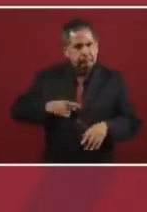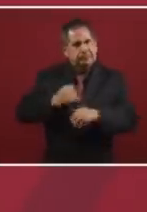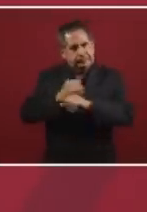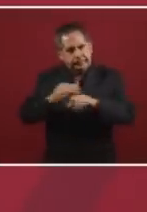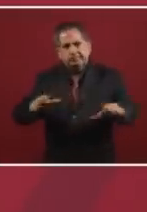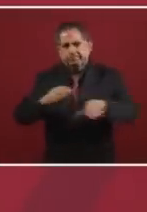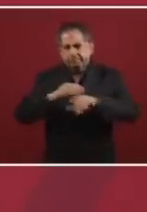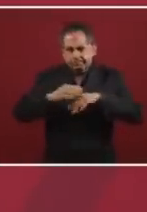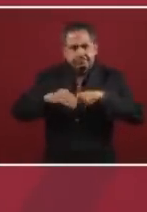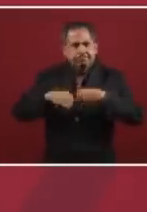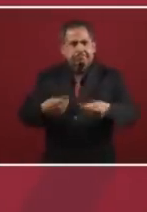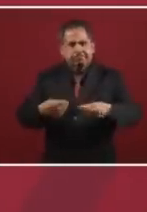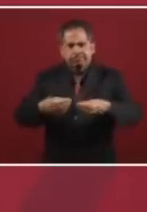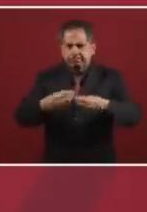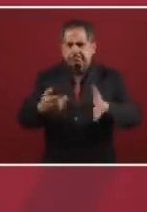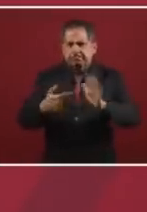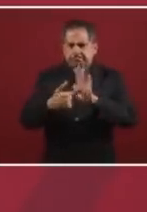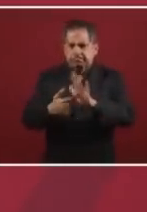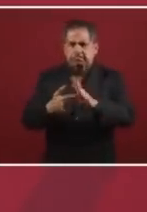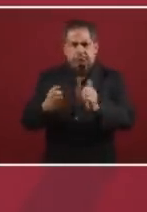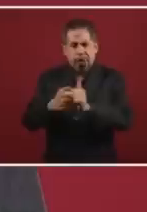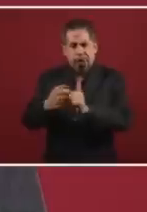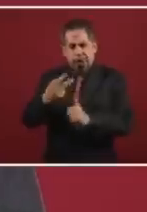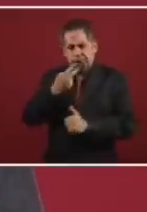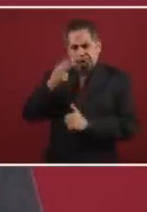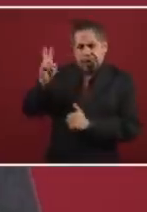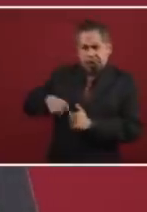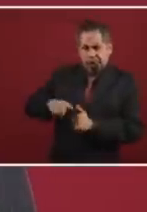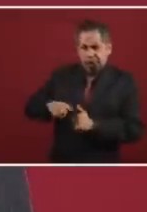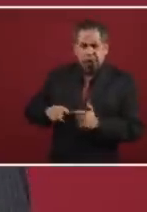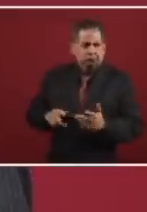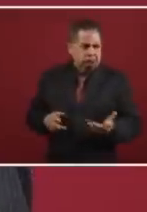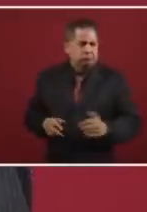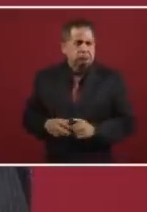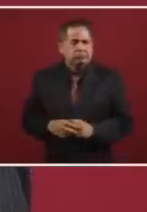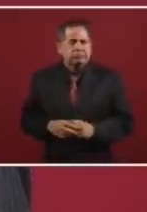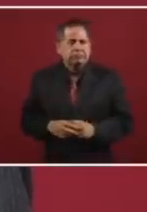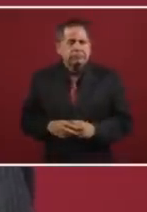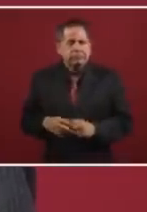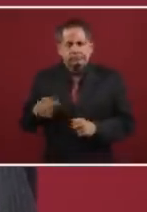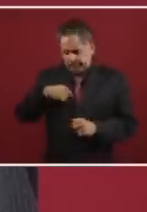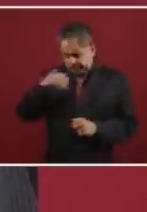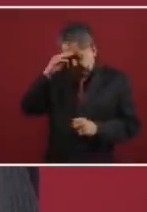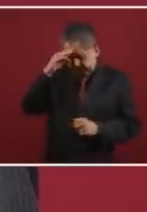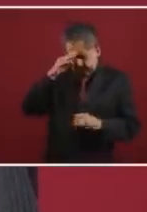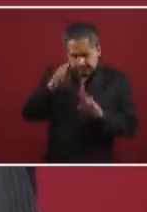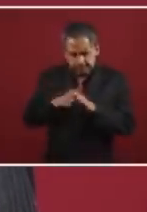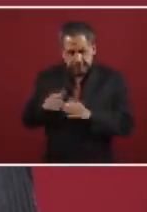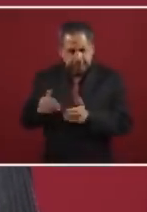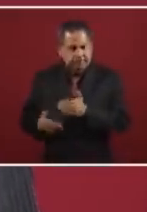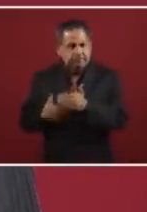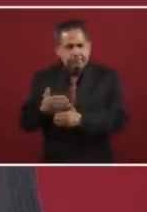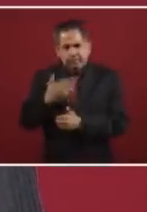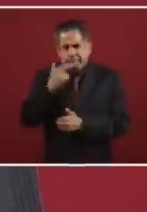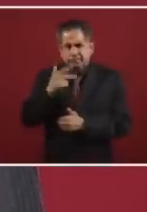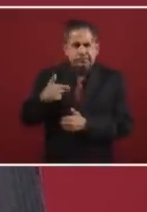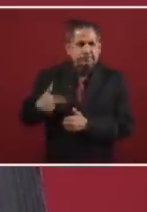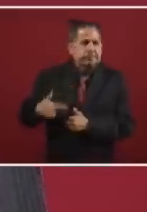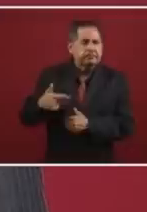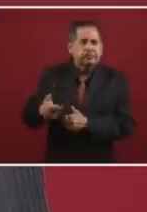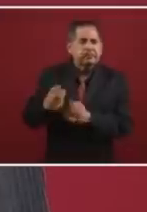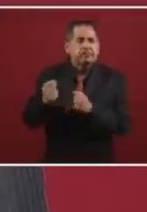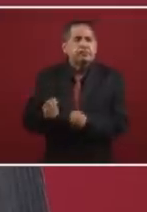con apego a la verdad consideramos que vamos a ir avanzando entre seguridad